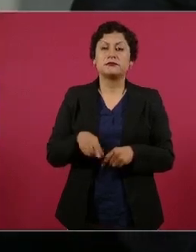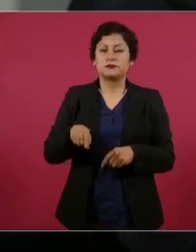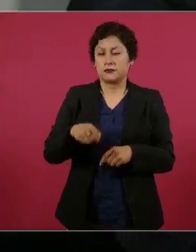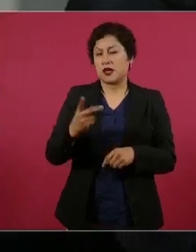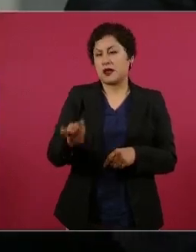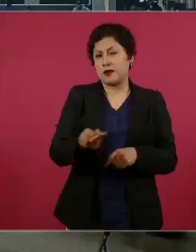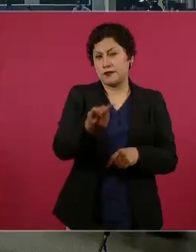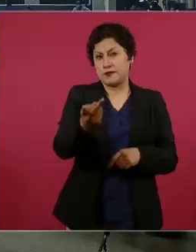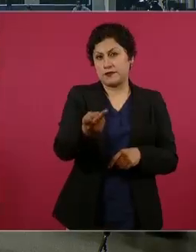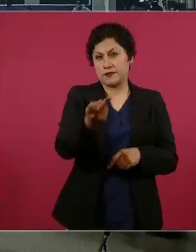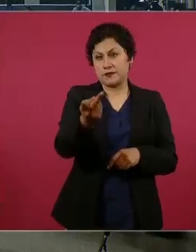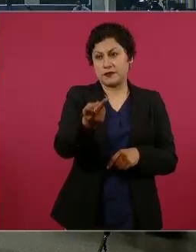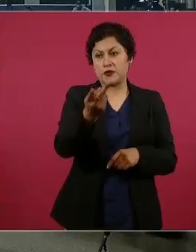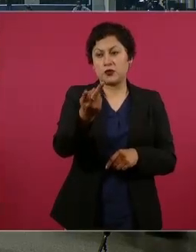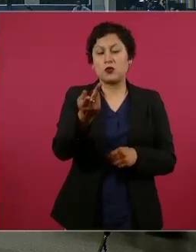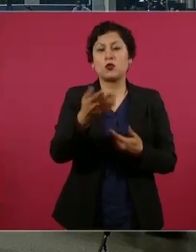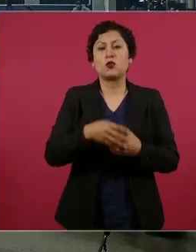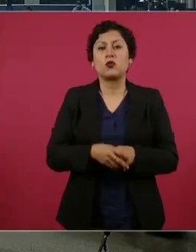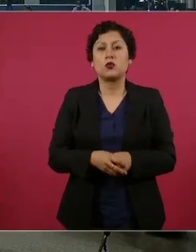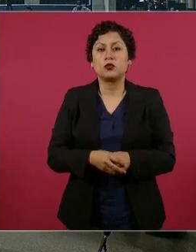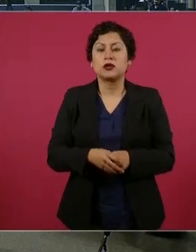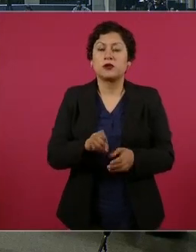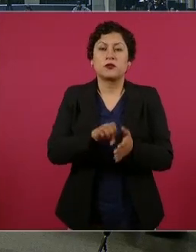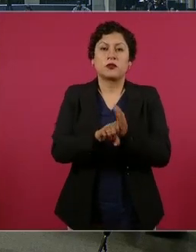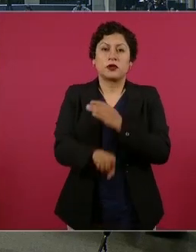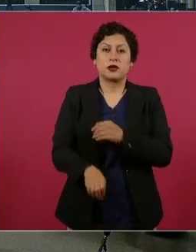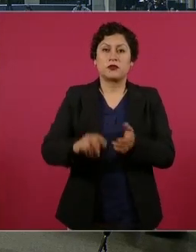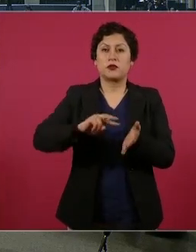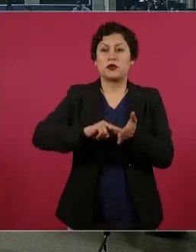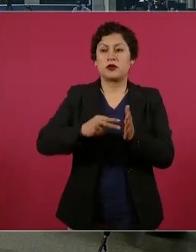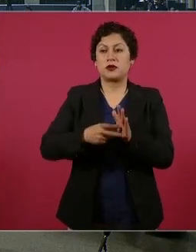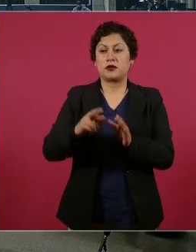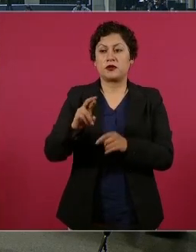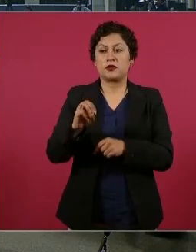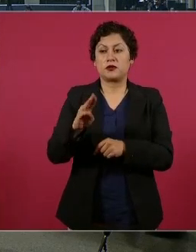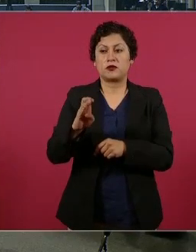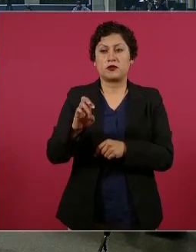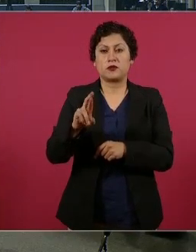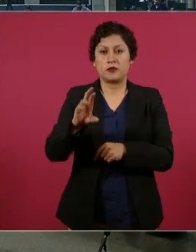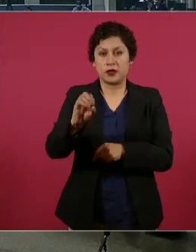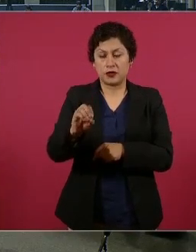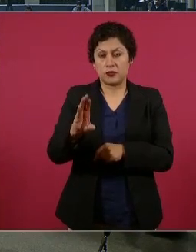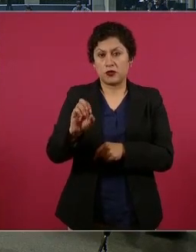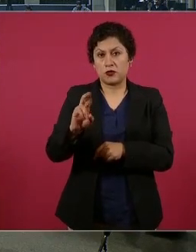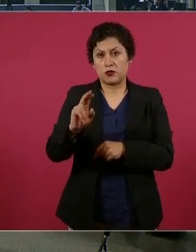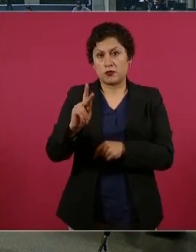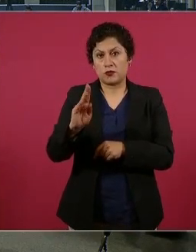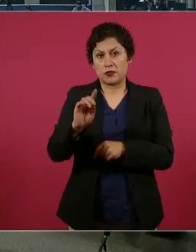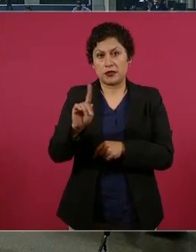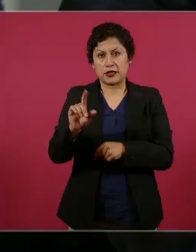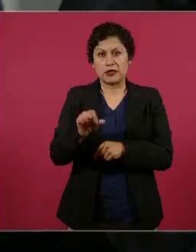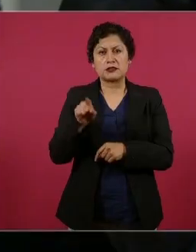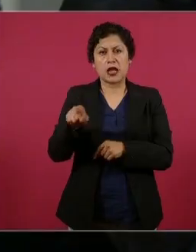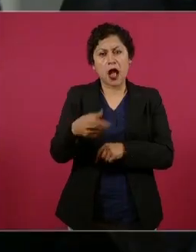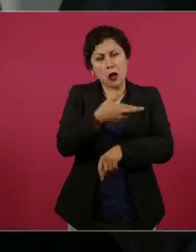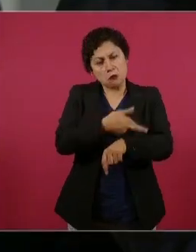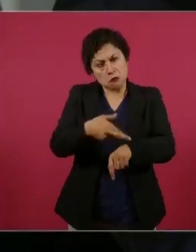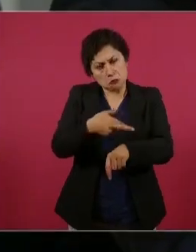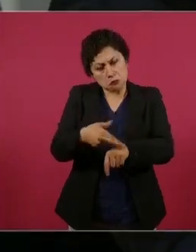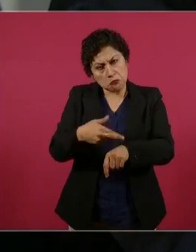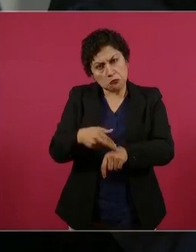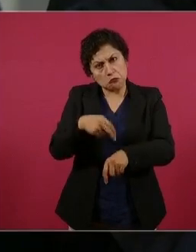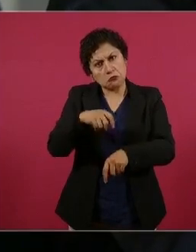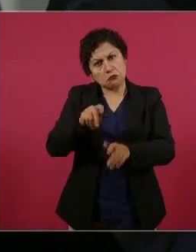tenido el ingeniero Romero Oropesa en la basificación durante este